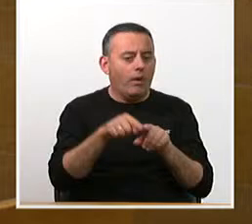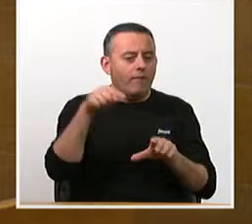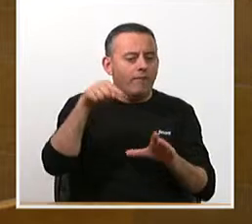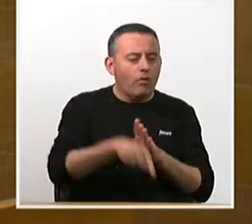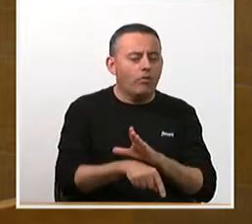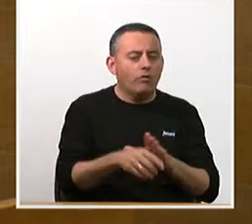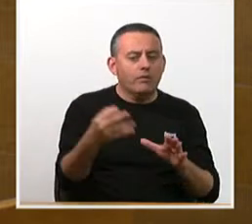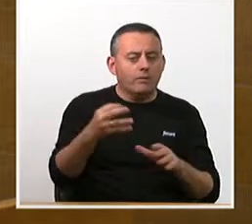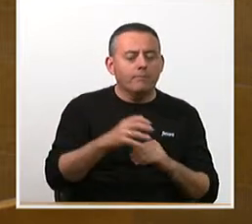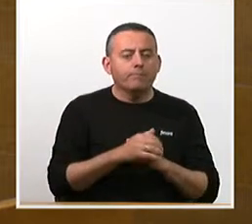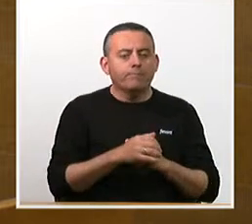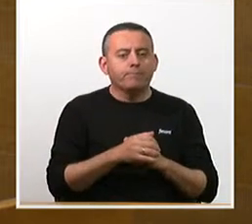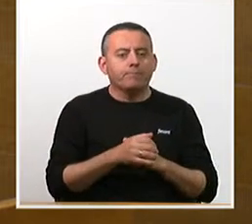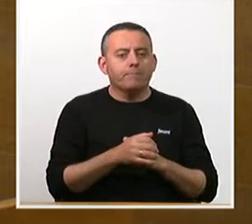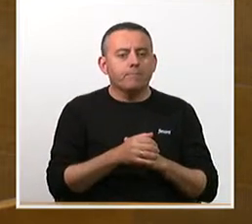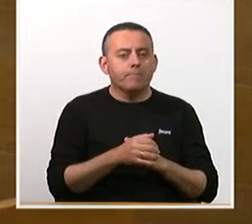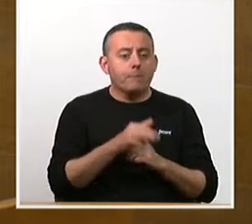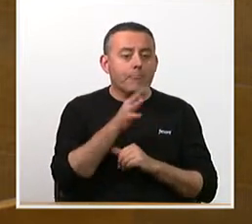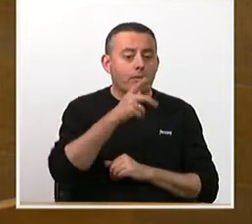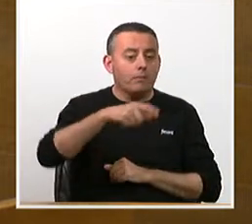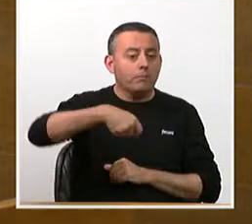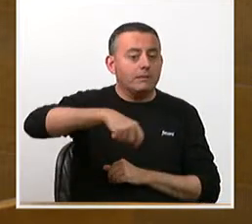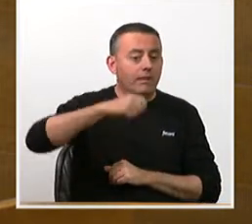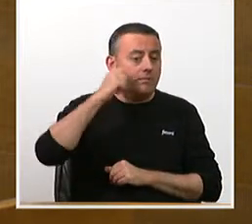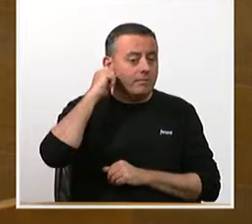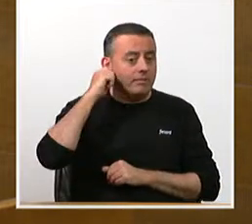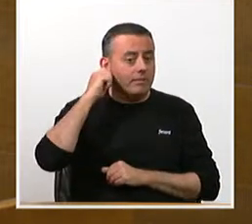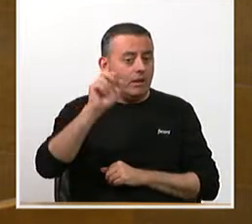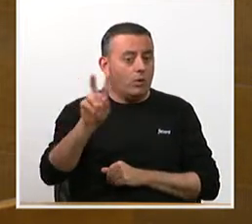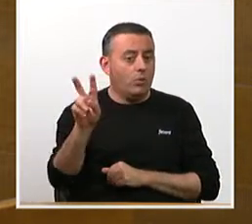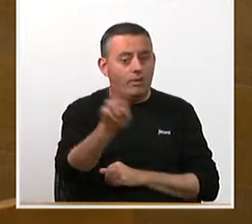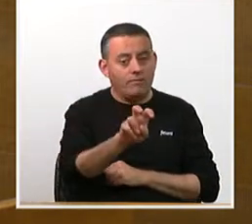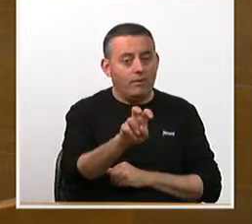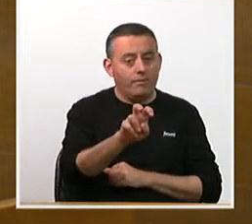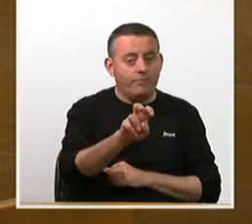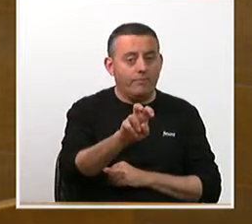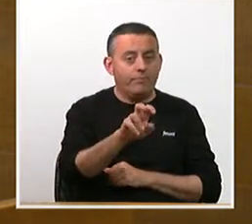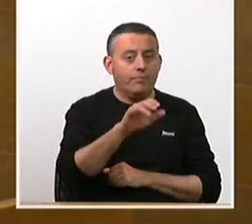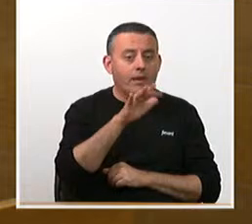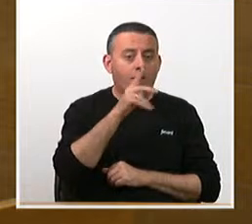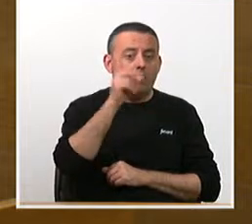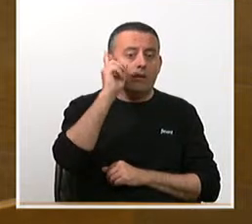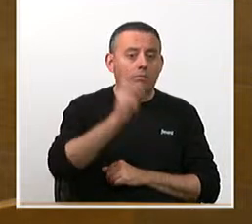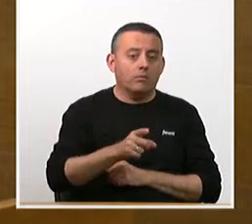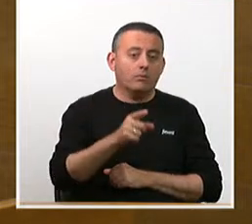respect que la nua presidenta la dec de sustituir y